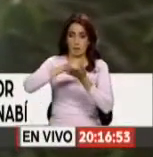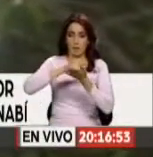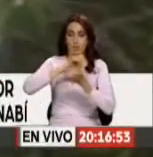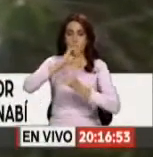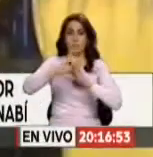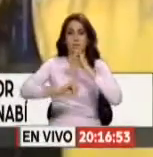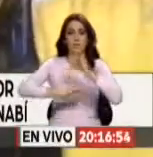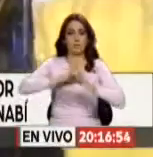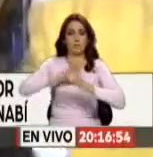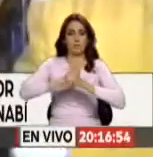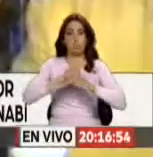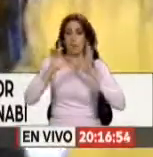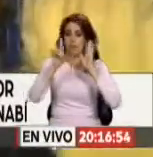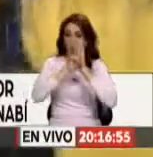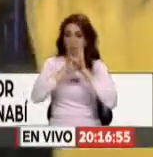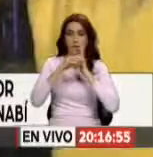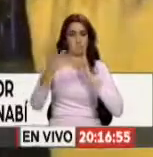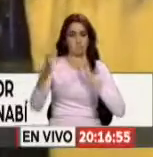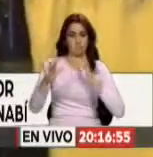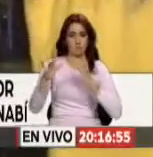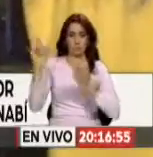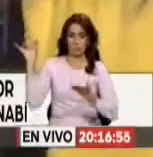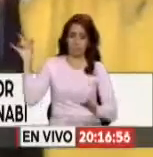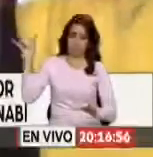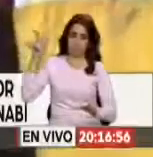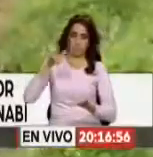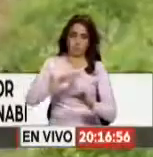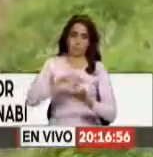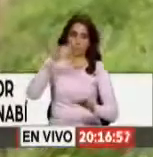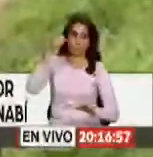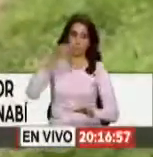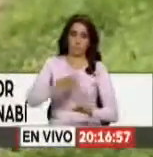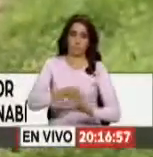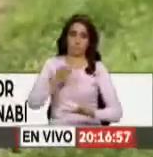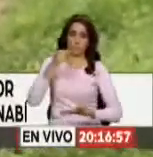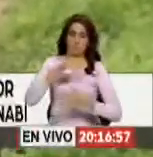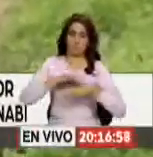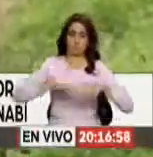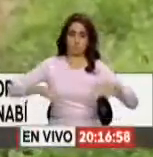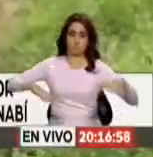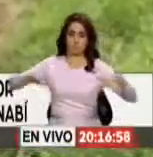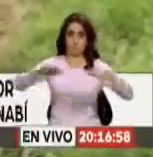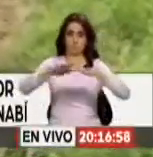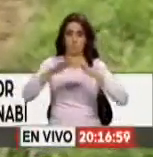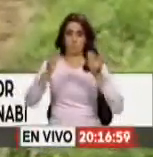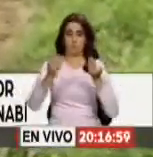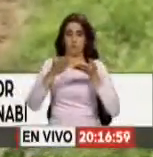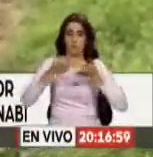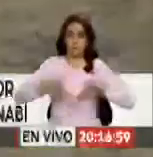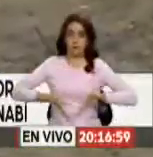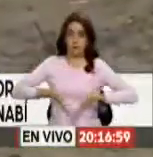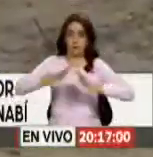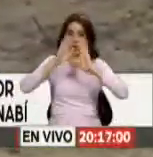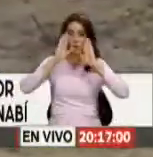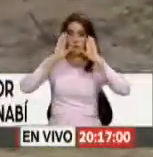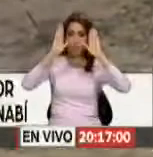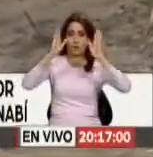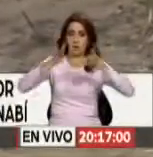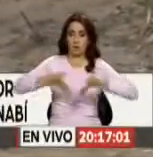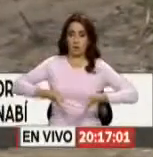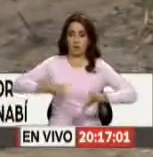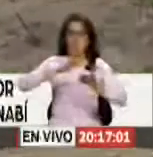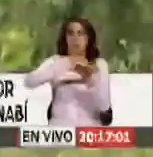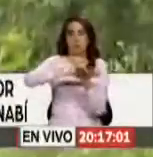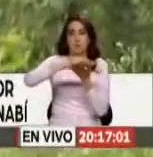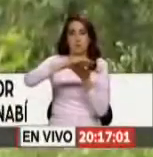de manera ilegal y aterrizó donde al parecer en días anteriores maquinarias habrían construido una pista ilegal en una hacienda,